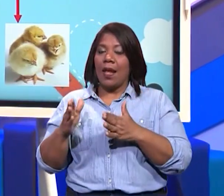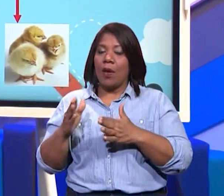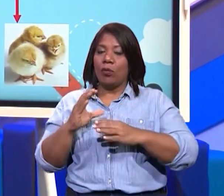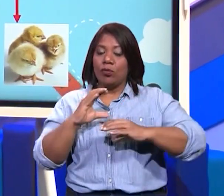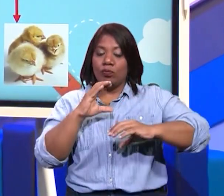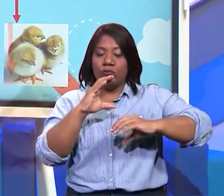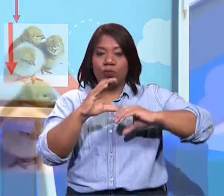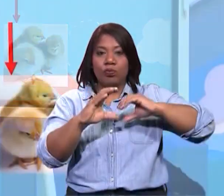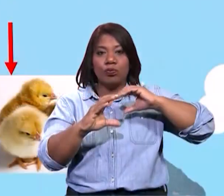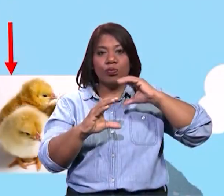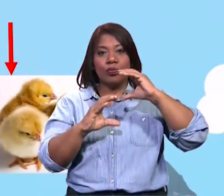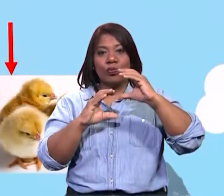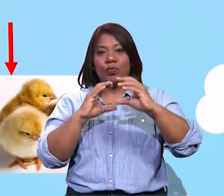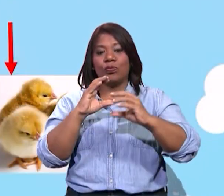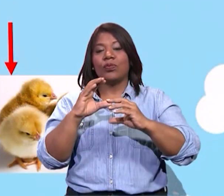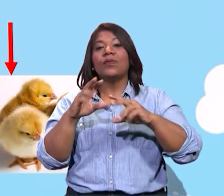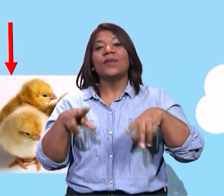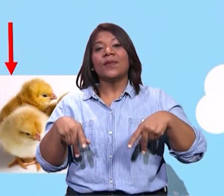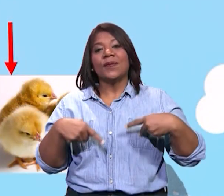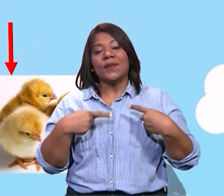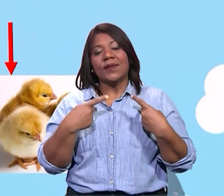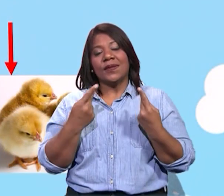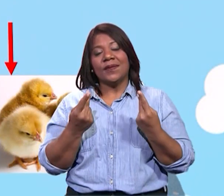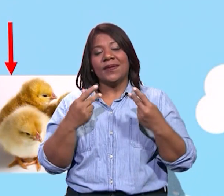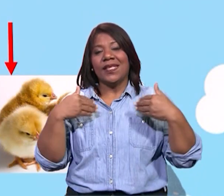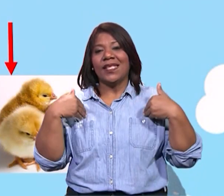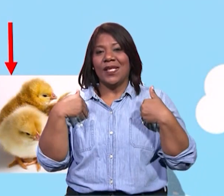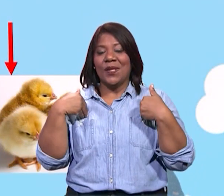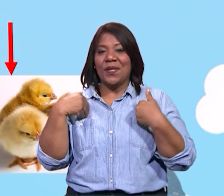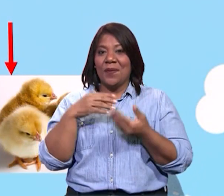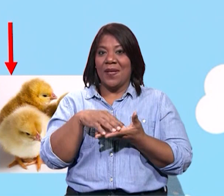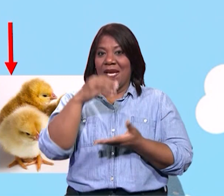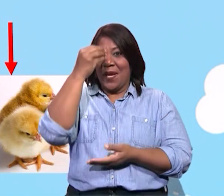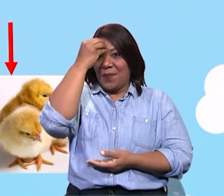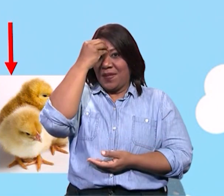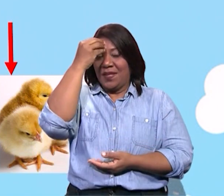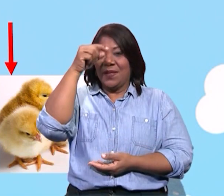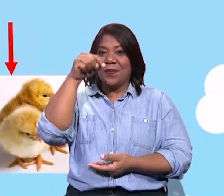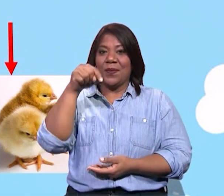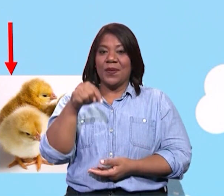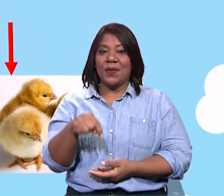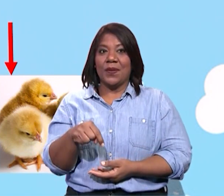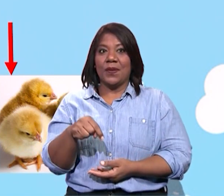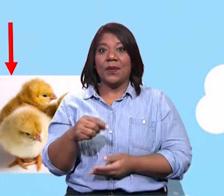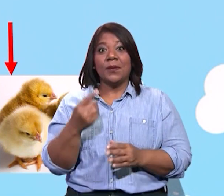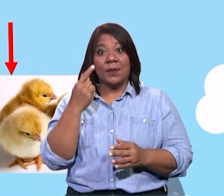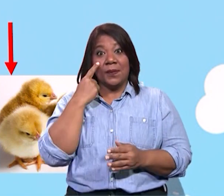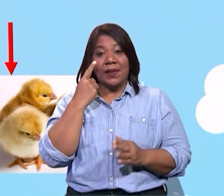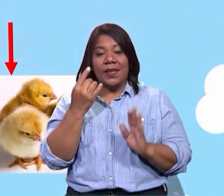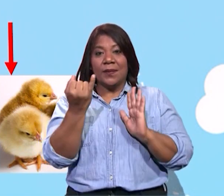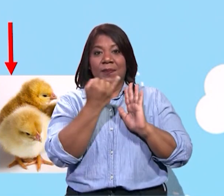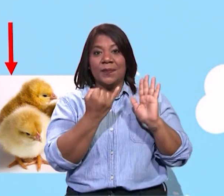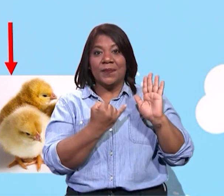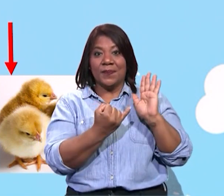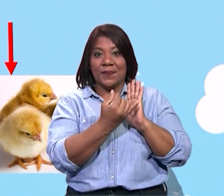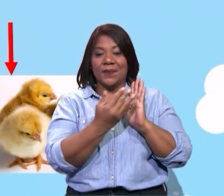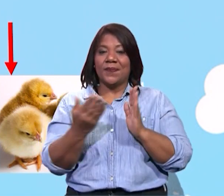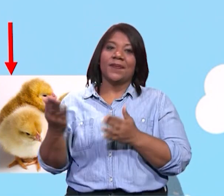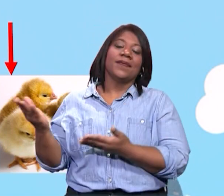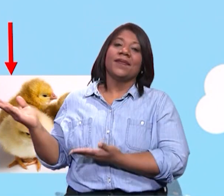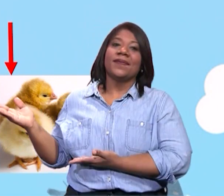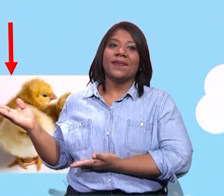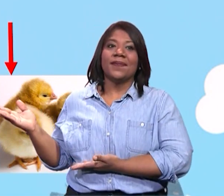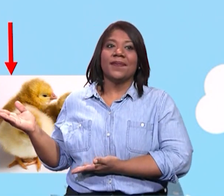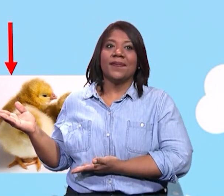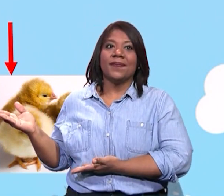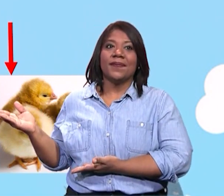etapas del ciclo biológico de estos animales que estudiamos el día de hoy. Aquí tenemos entonces imágenes, ¿sí? Y vamos a